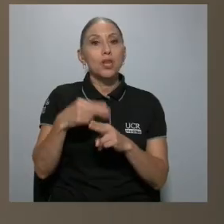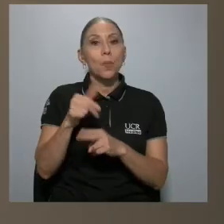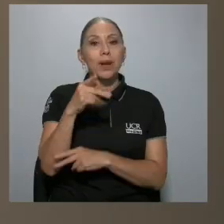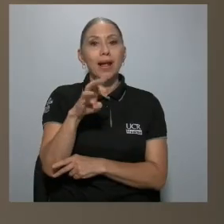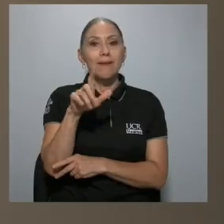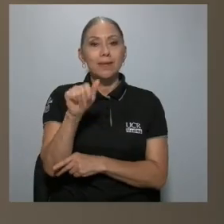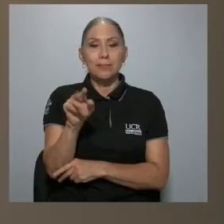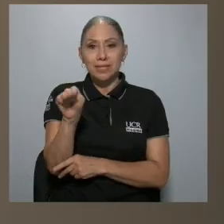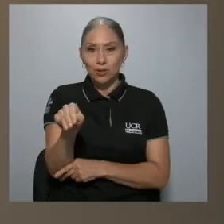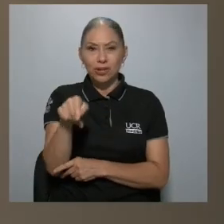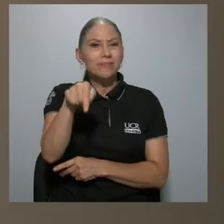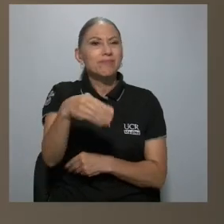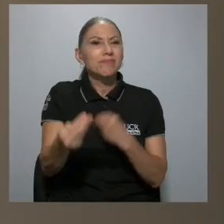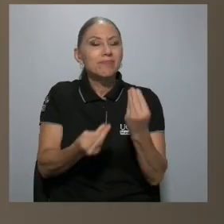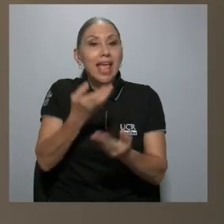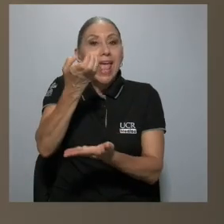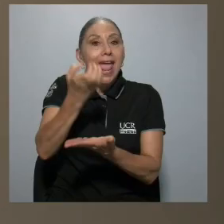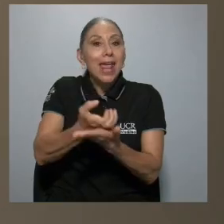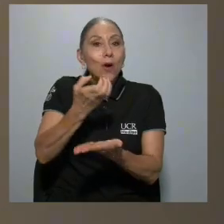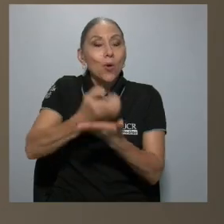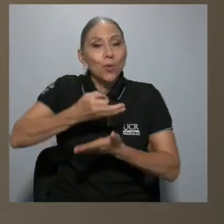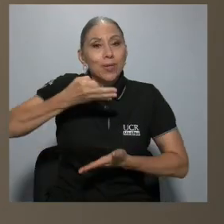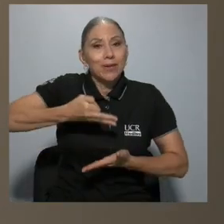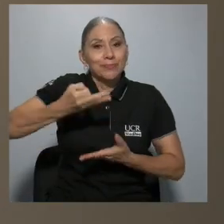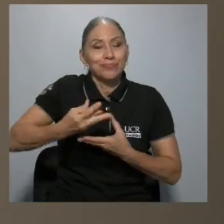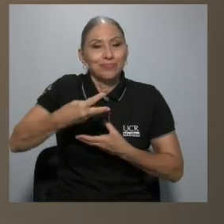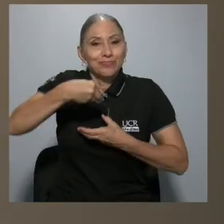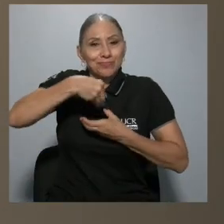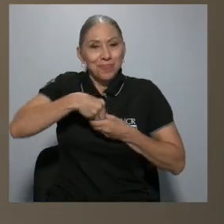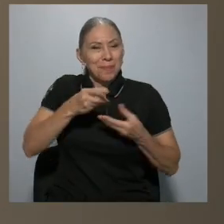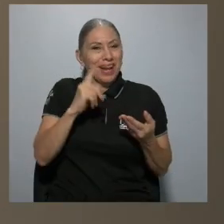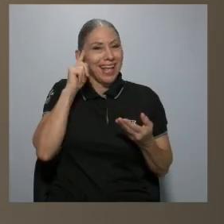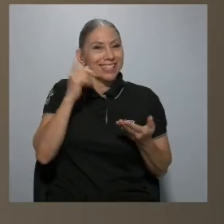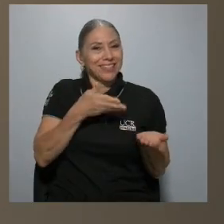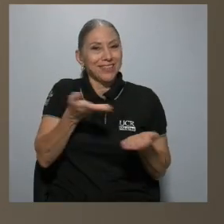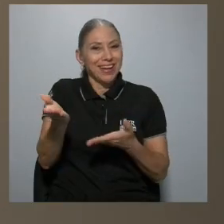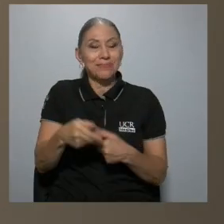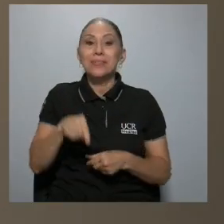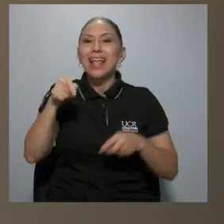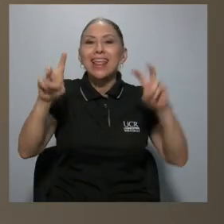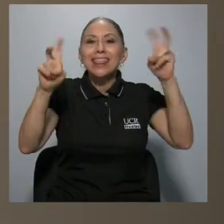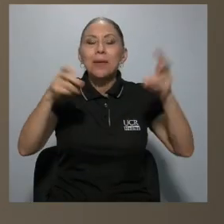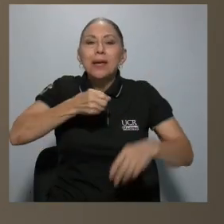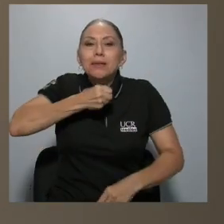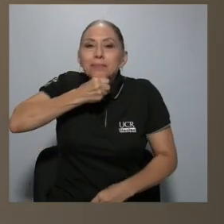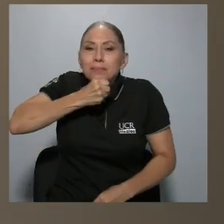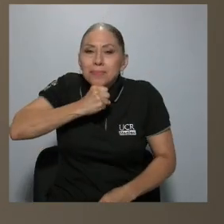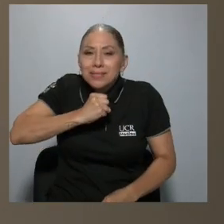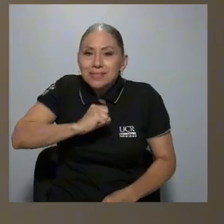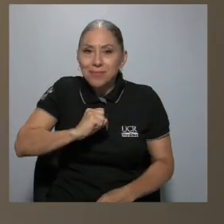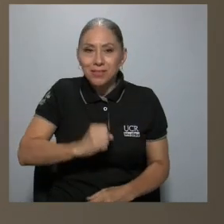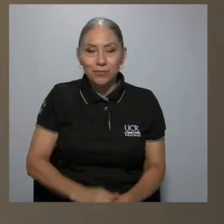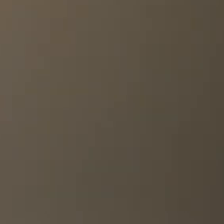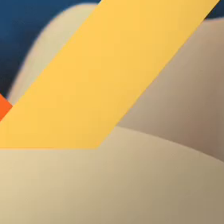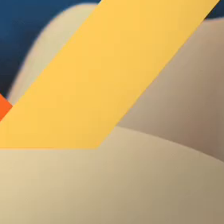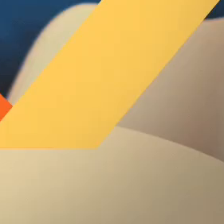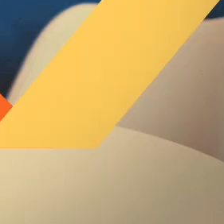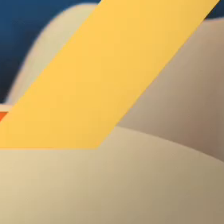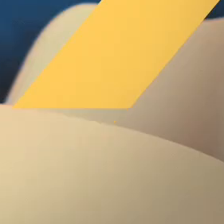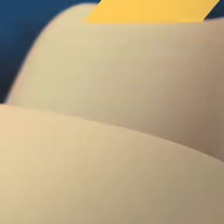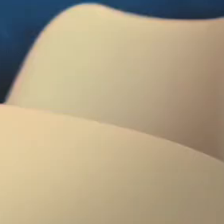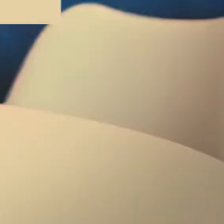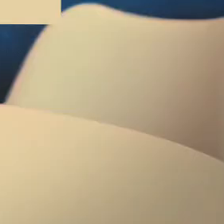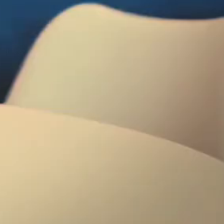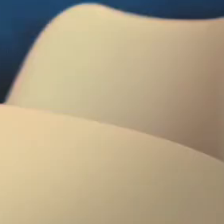Mi nombre es Gabriela Mayorga y esto es Economía para Llevar. Hoy el tema es envejecimiento.